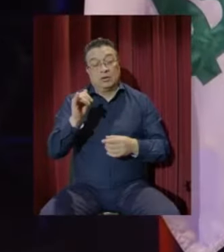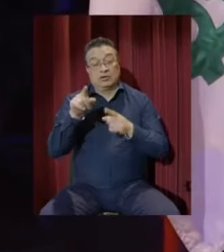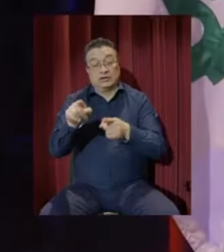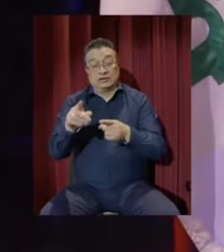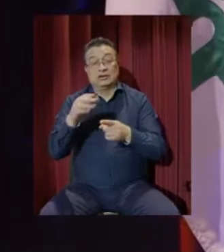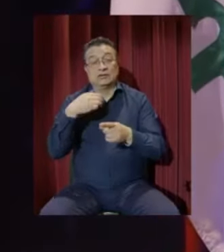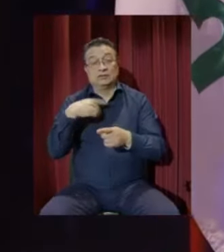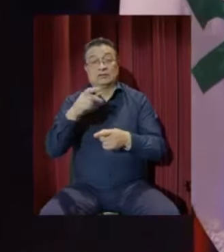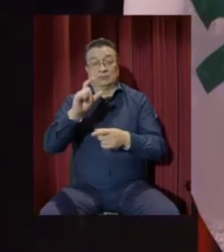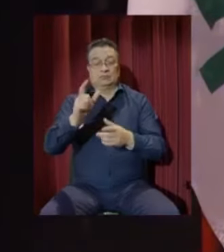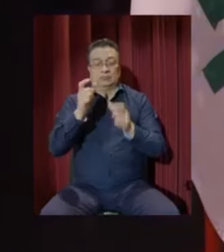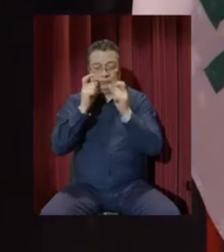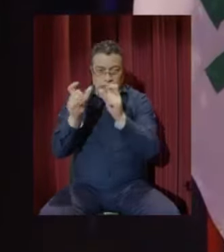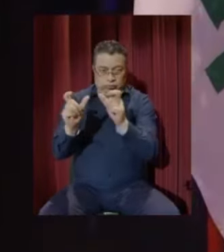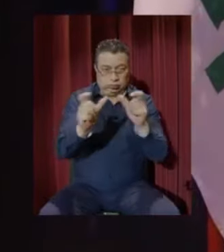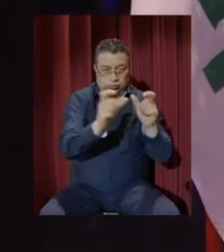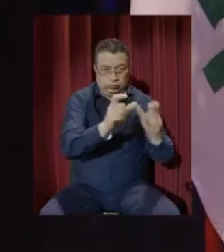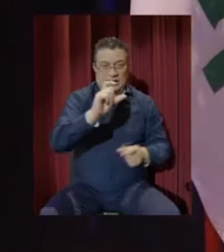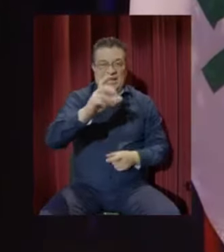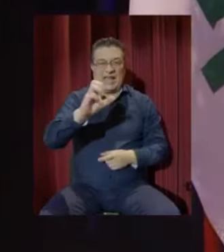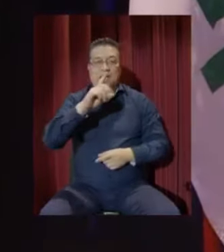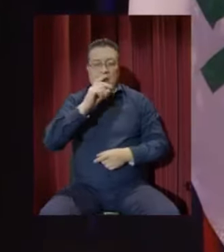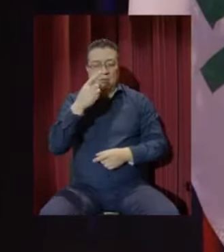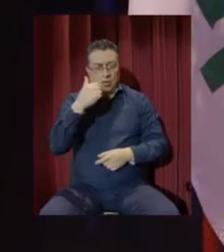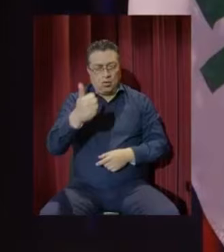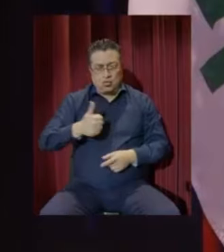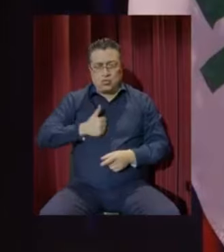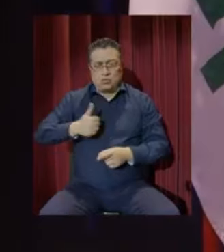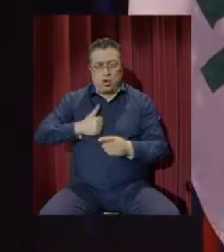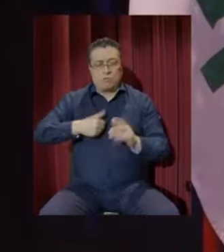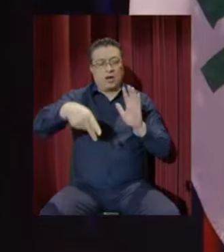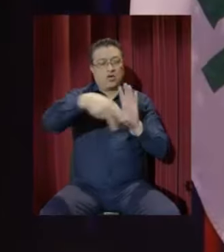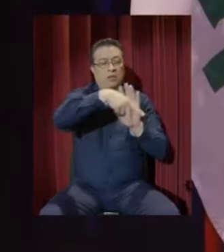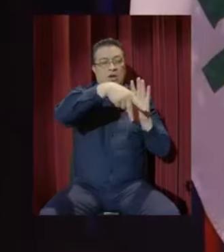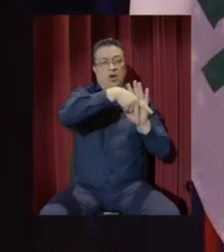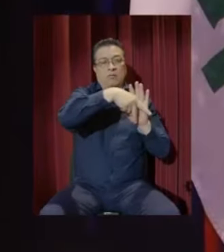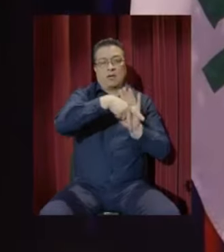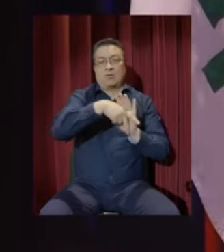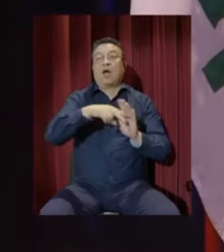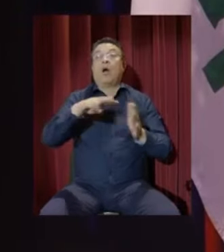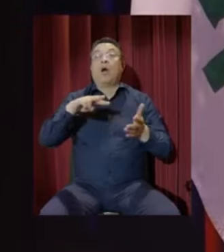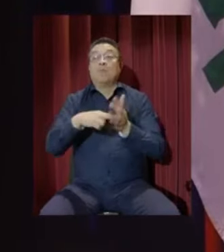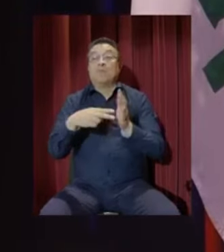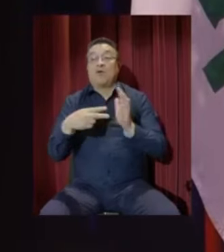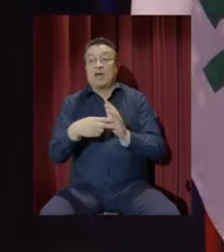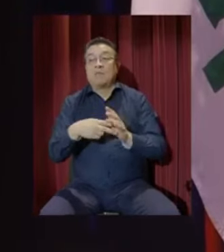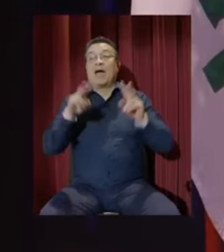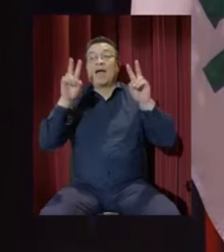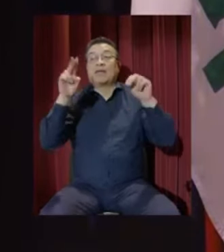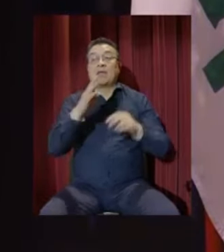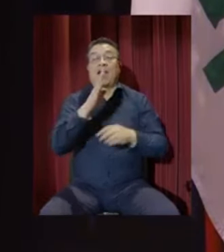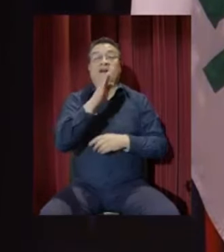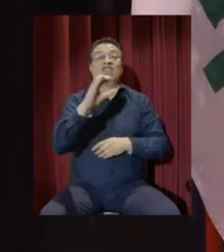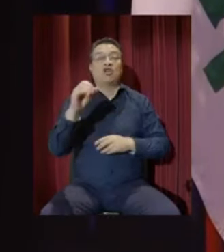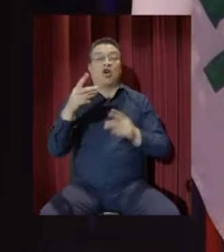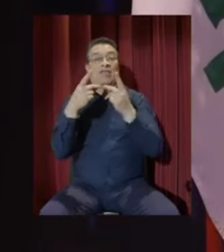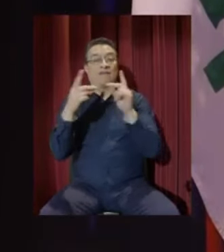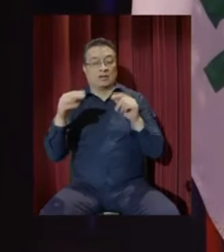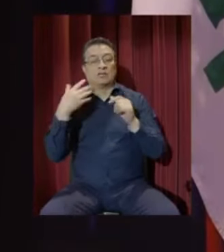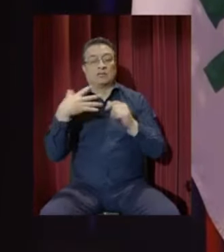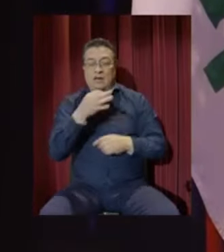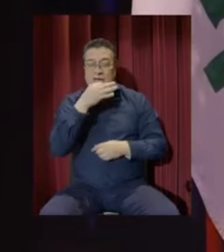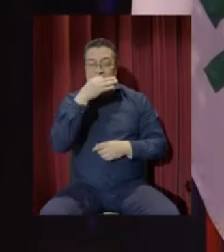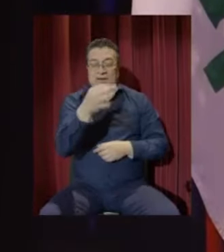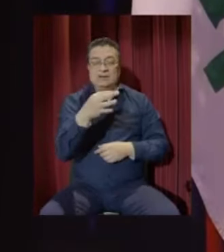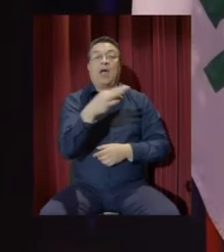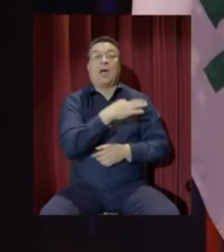está la gerencia de fiscalización fiscalizando que se cumpla la norma porque el problema que tenemos en temas de biodiversidad ya lo ha dicho la ministra